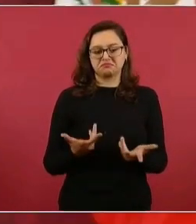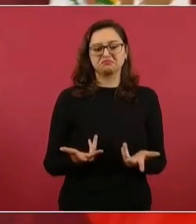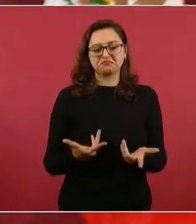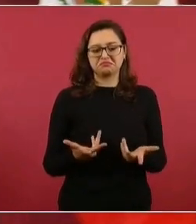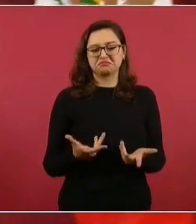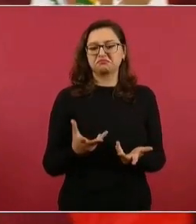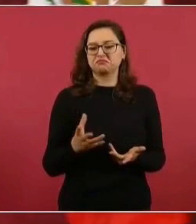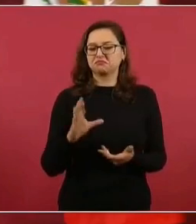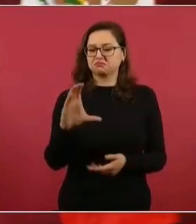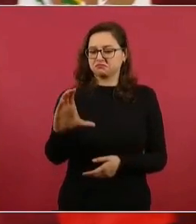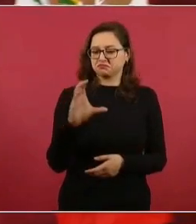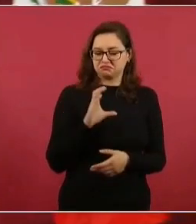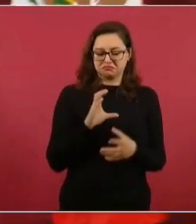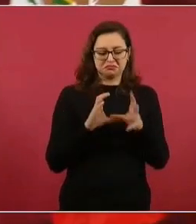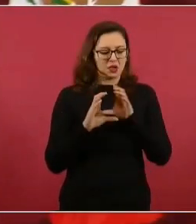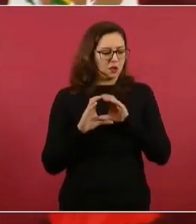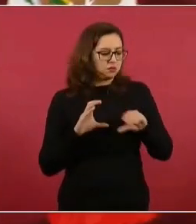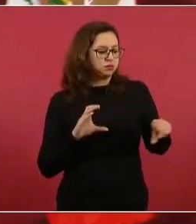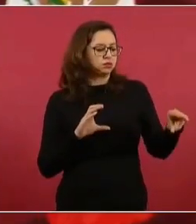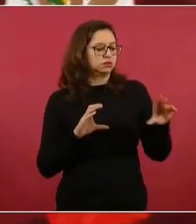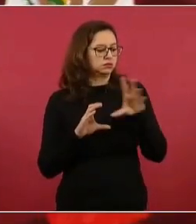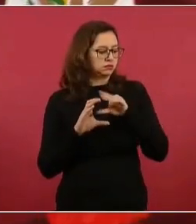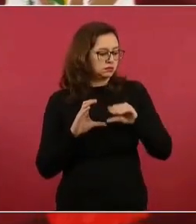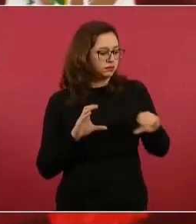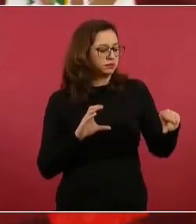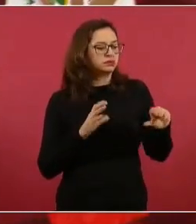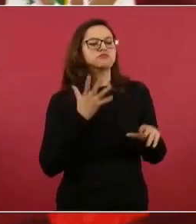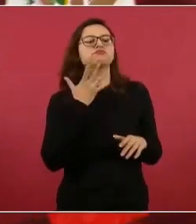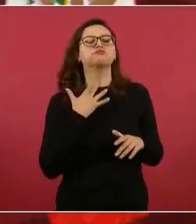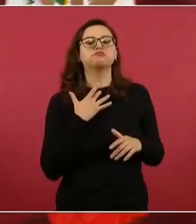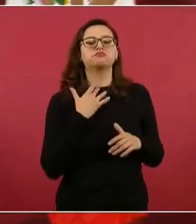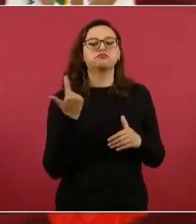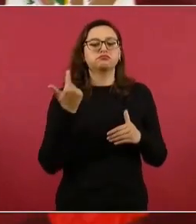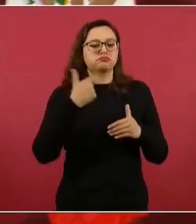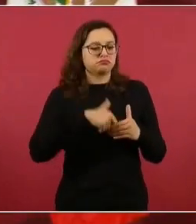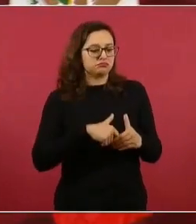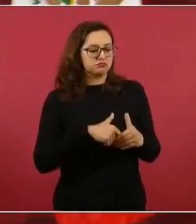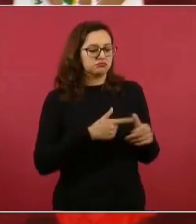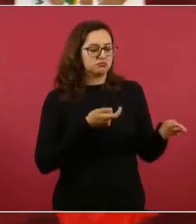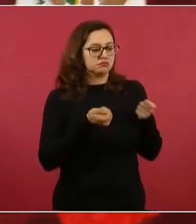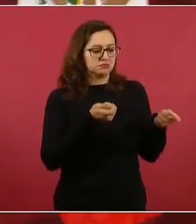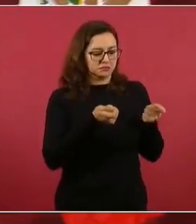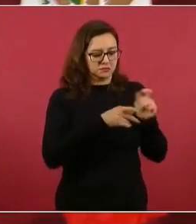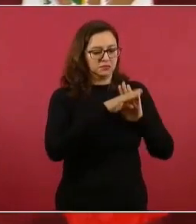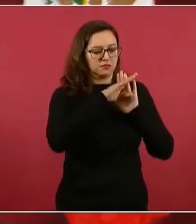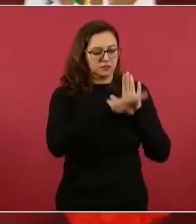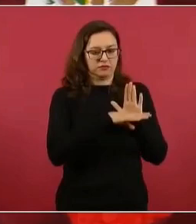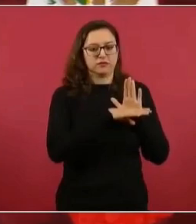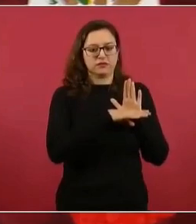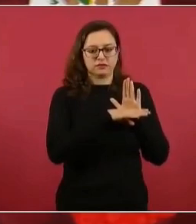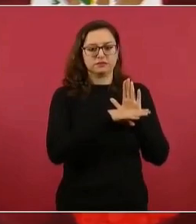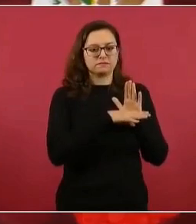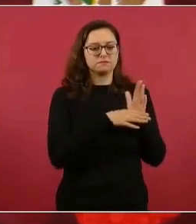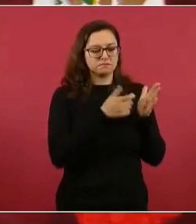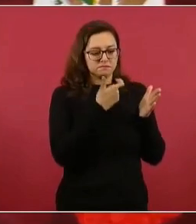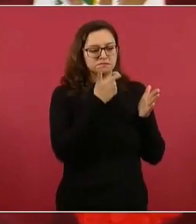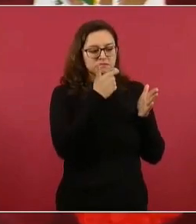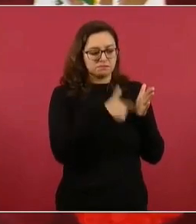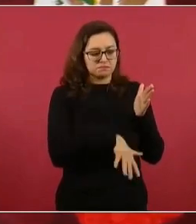mantener abajo el precio porque estamos